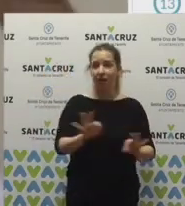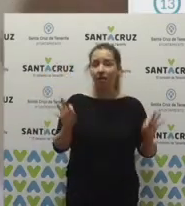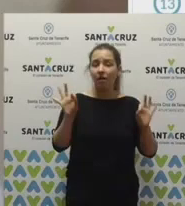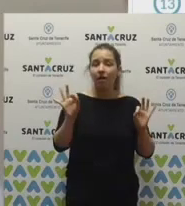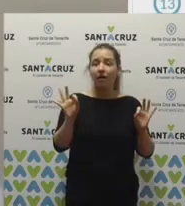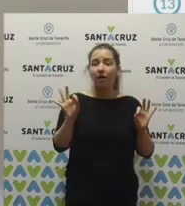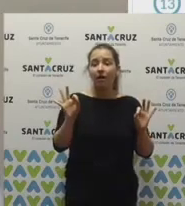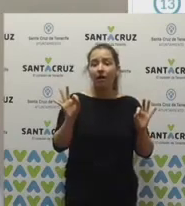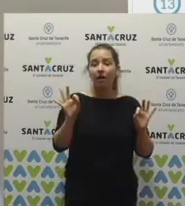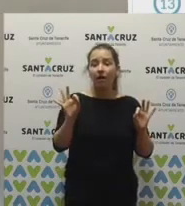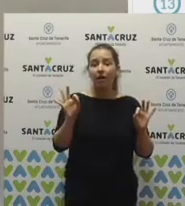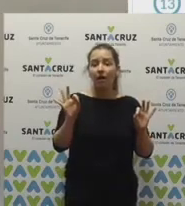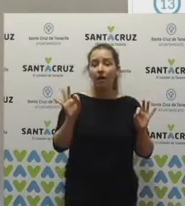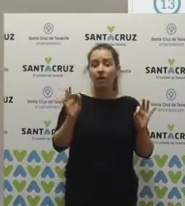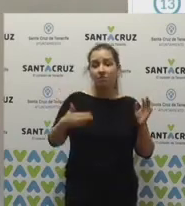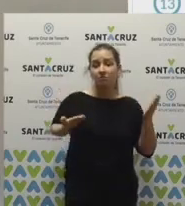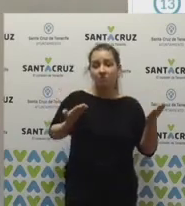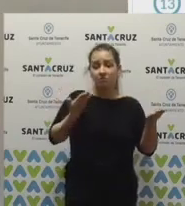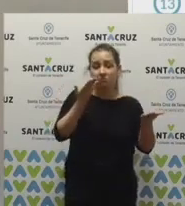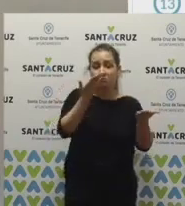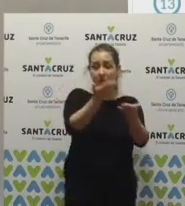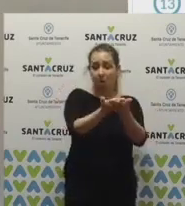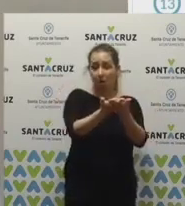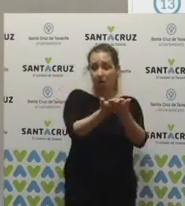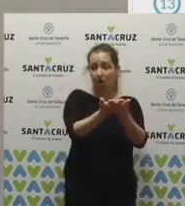renovar dicho convenio